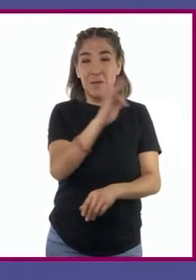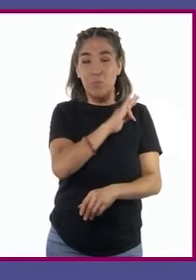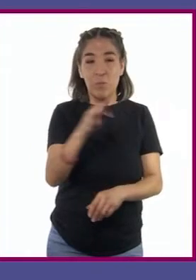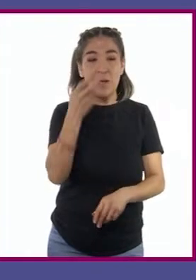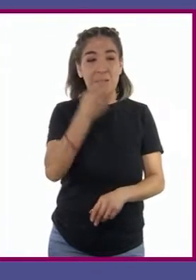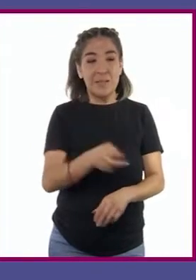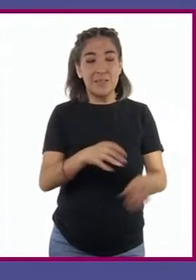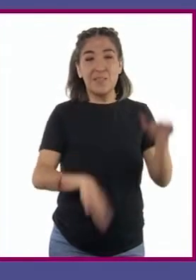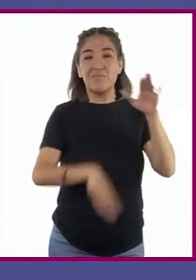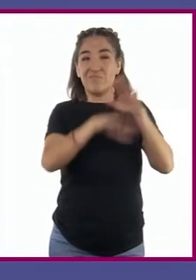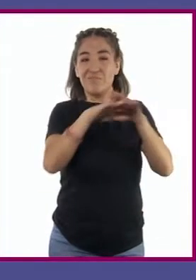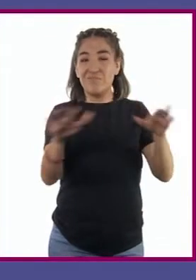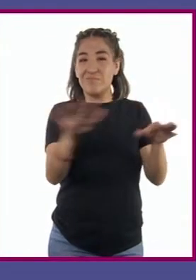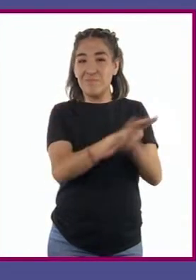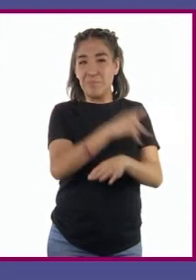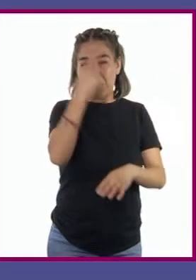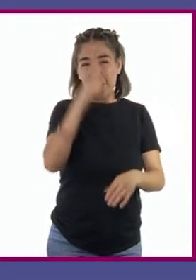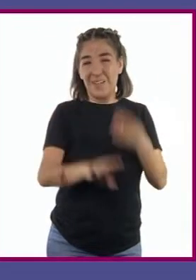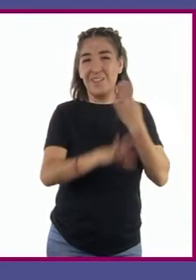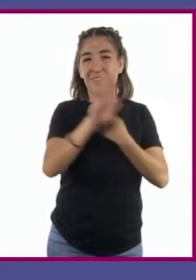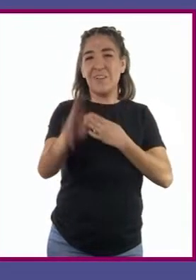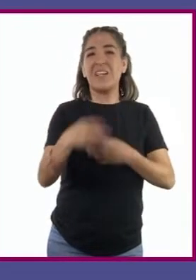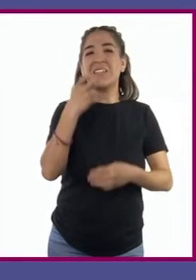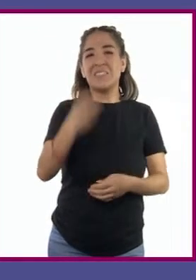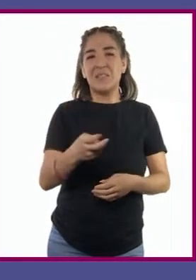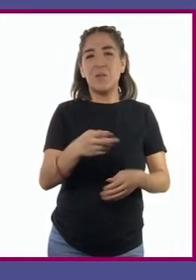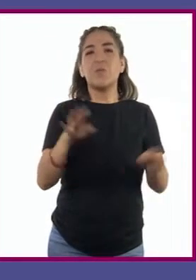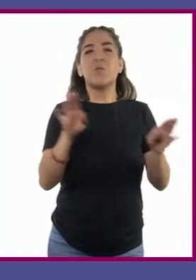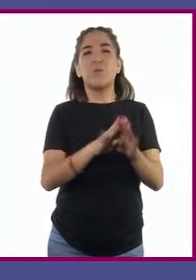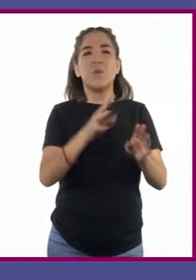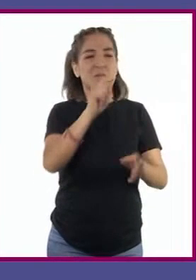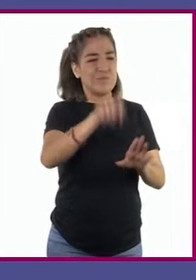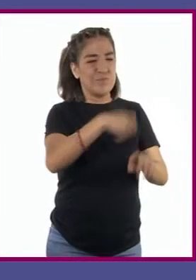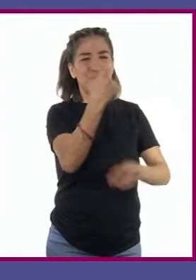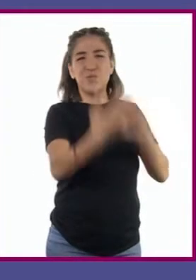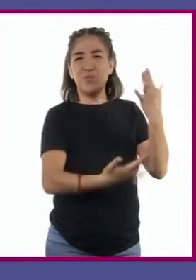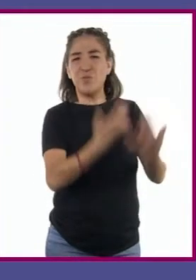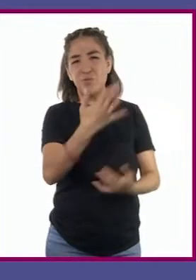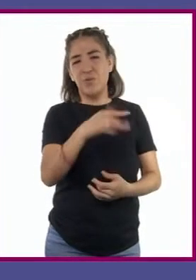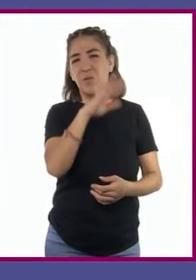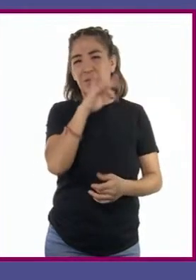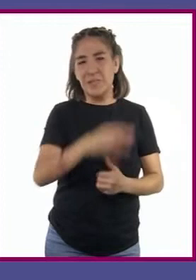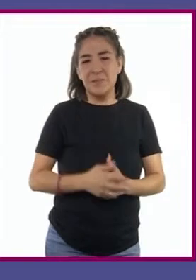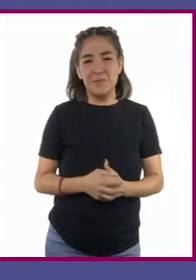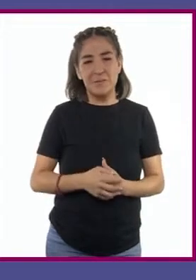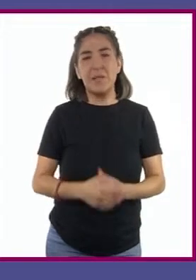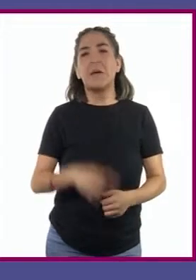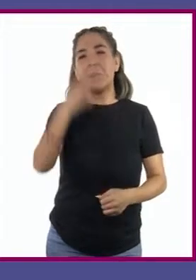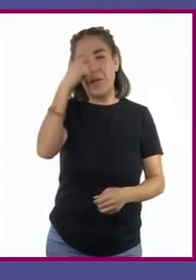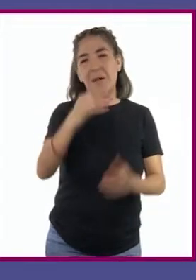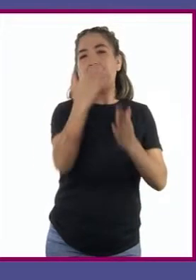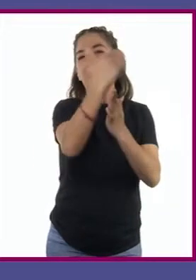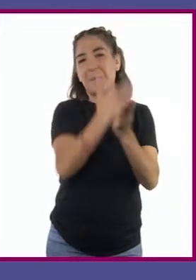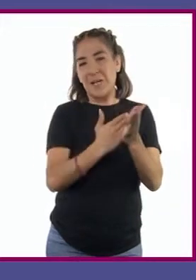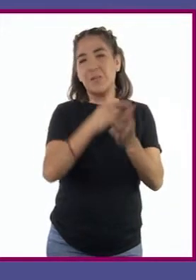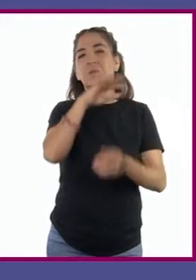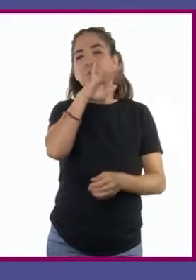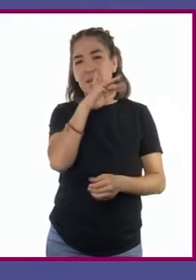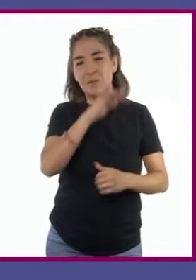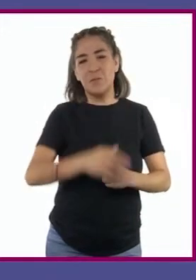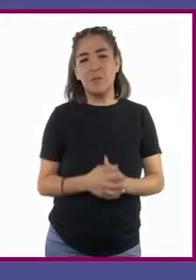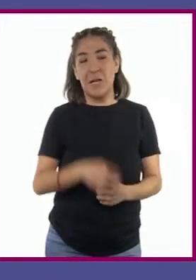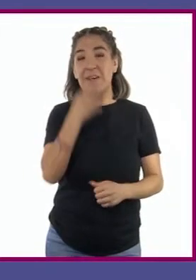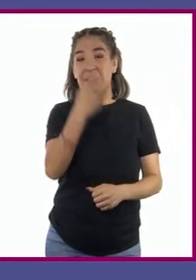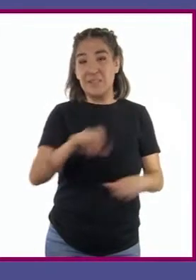desarrollo de un relleno sanitario para evitar la incineración. Reducir el problema de contaminación. Con